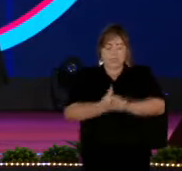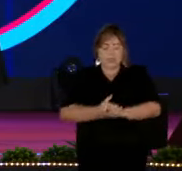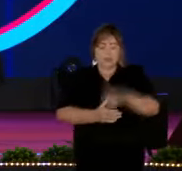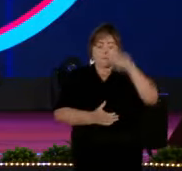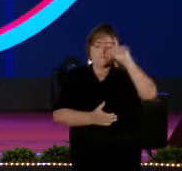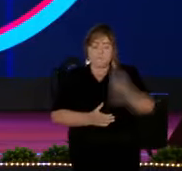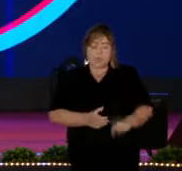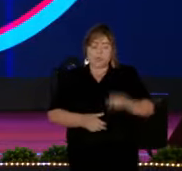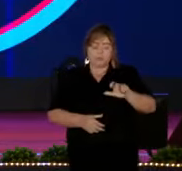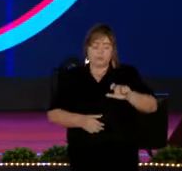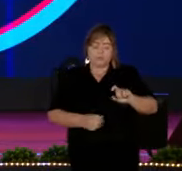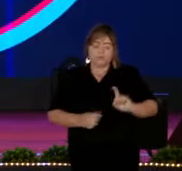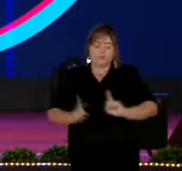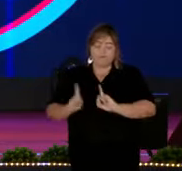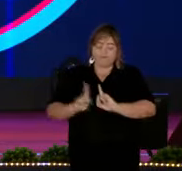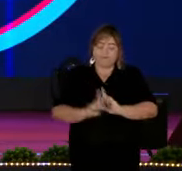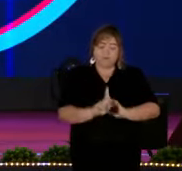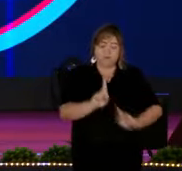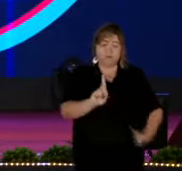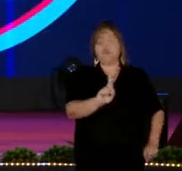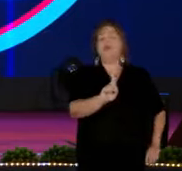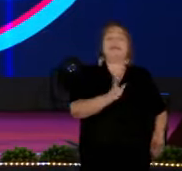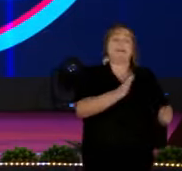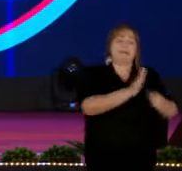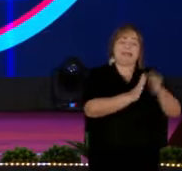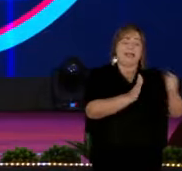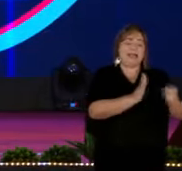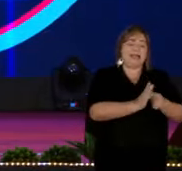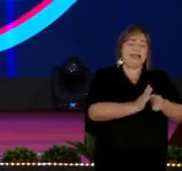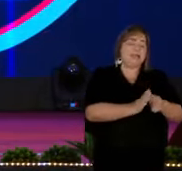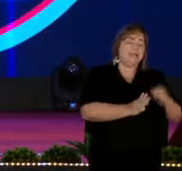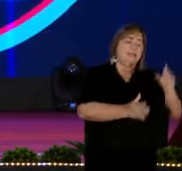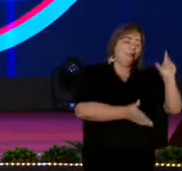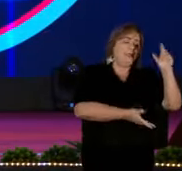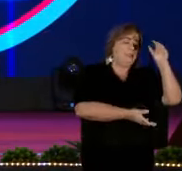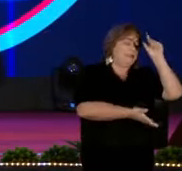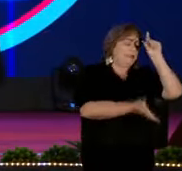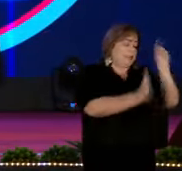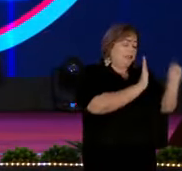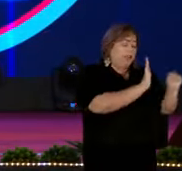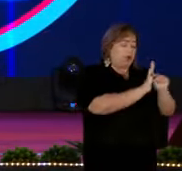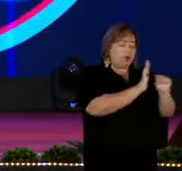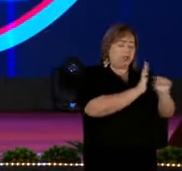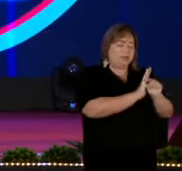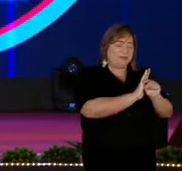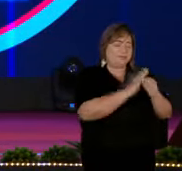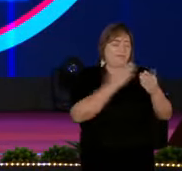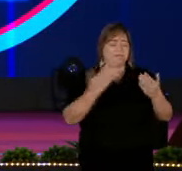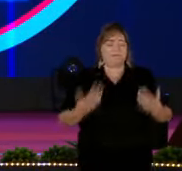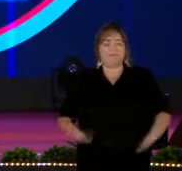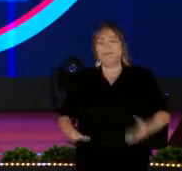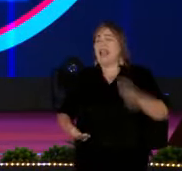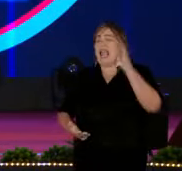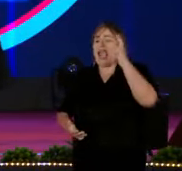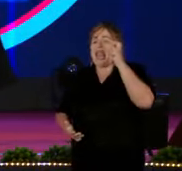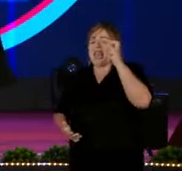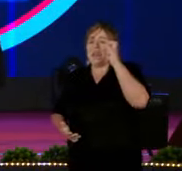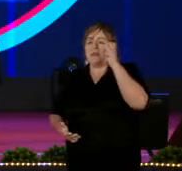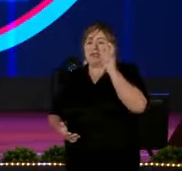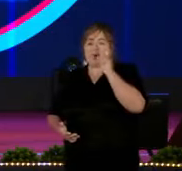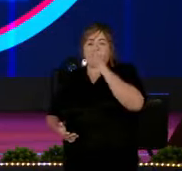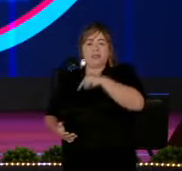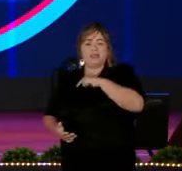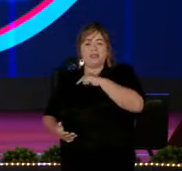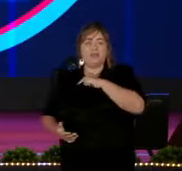veces la enfermedad, el rechazo, las malas noticias, las flechas ardientes del maligno